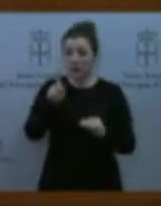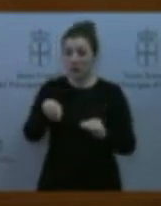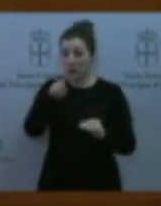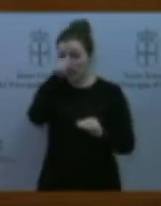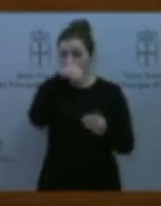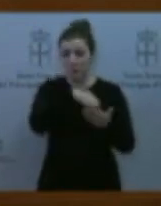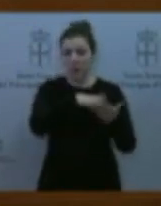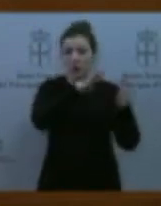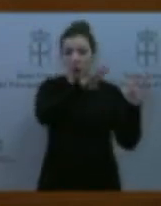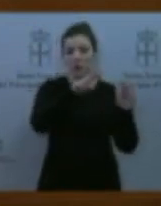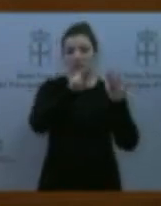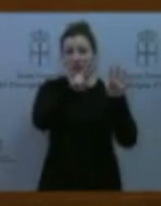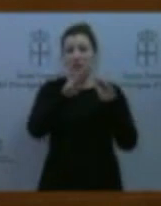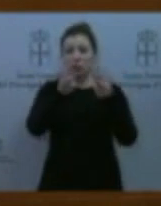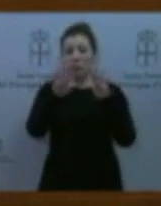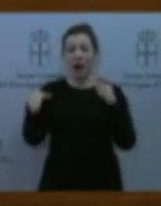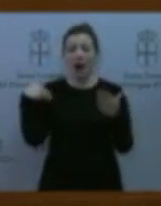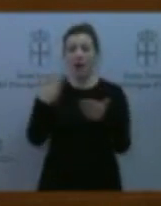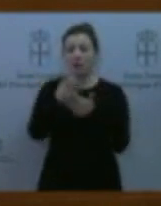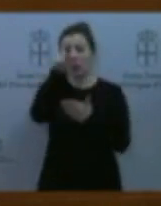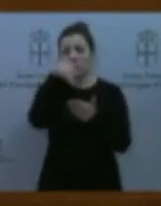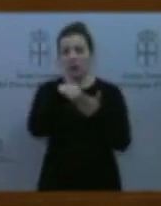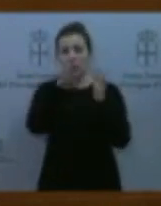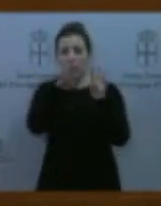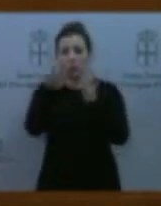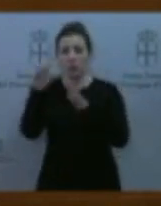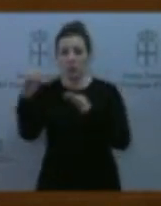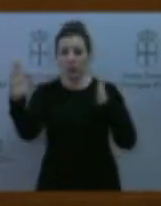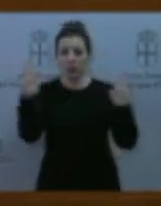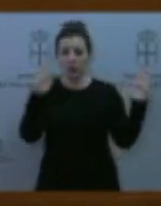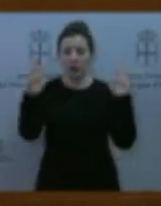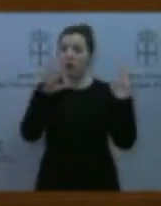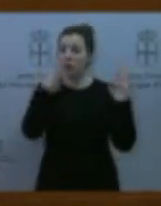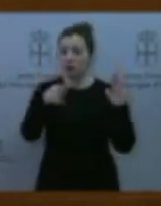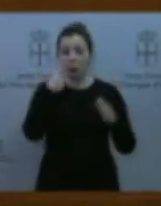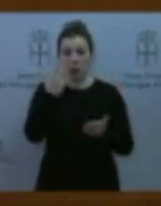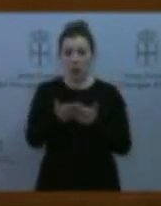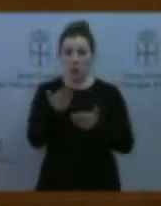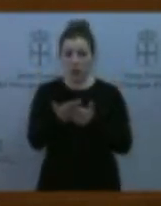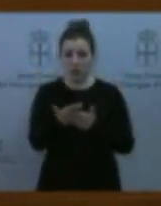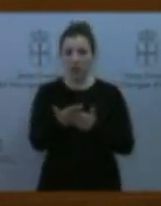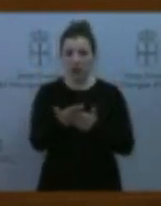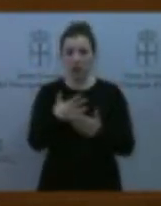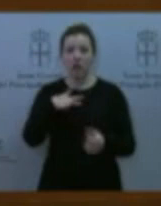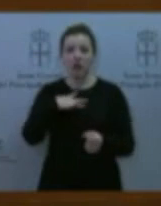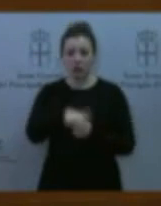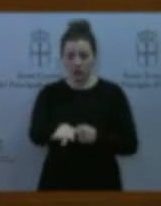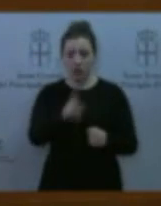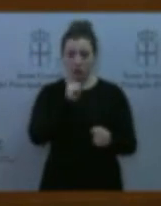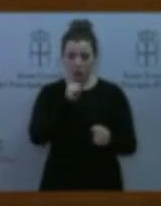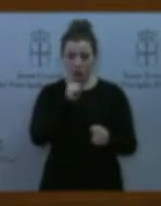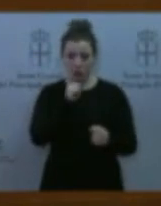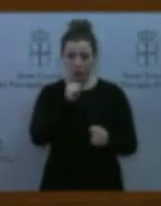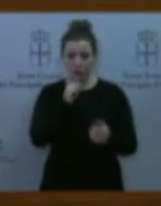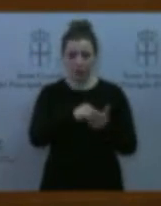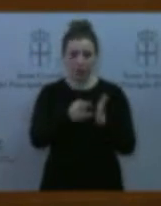1990. Esto marca un claro reflejo, además, de las repercusiones que no han sido reparadas. También